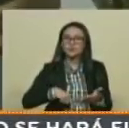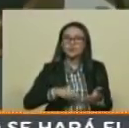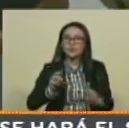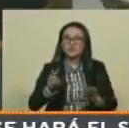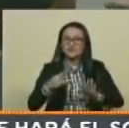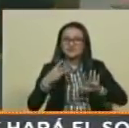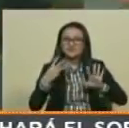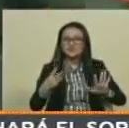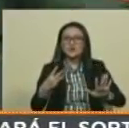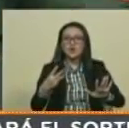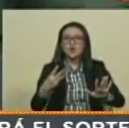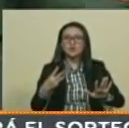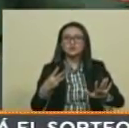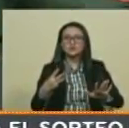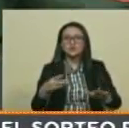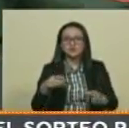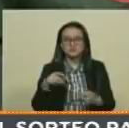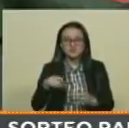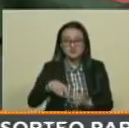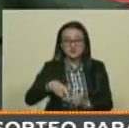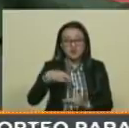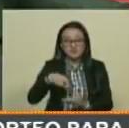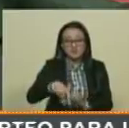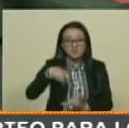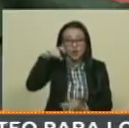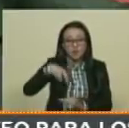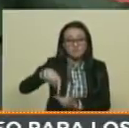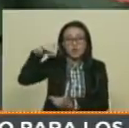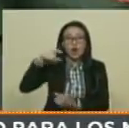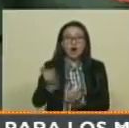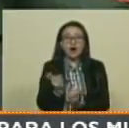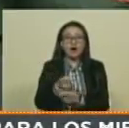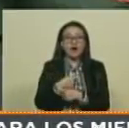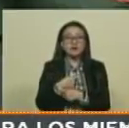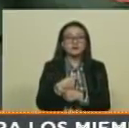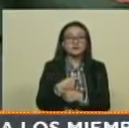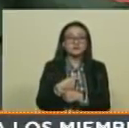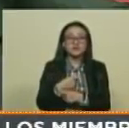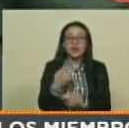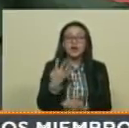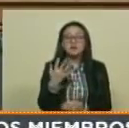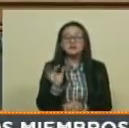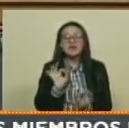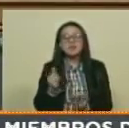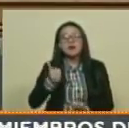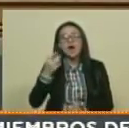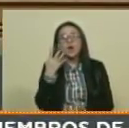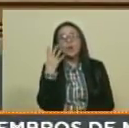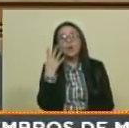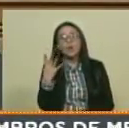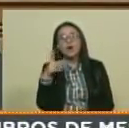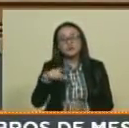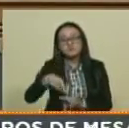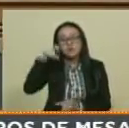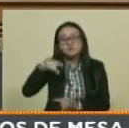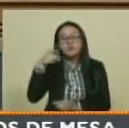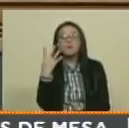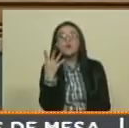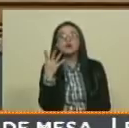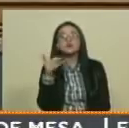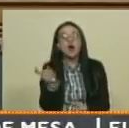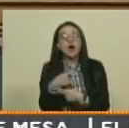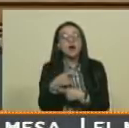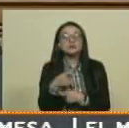18 yacimientos de gas, logrando solamente explotar 4 pozos en 7 años.